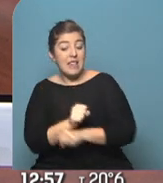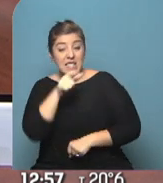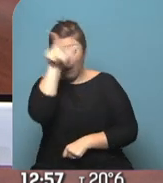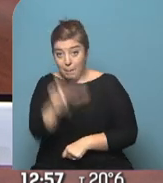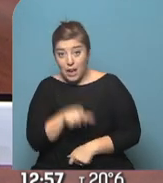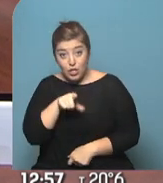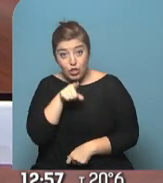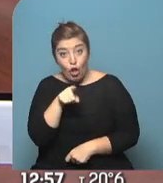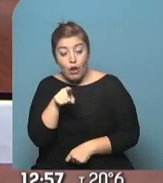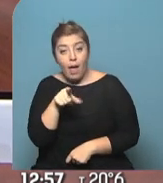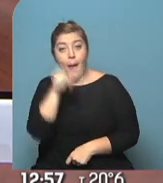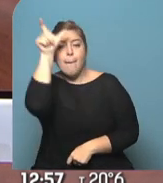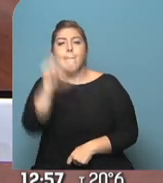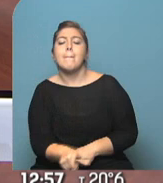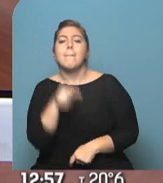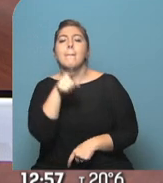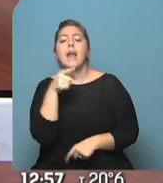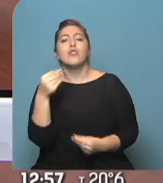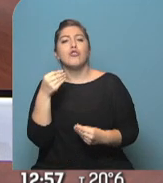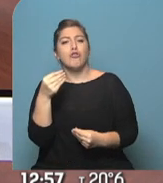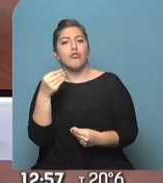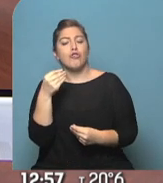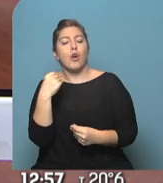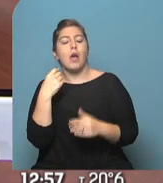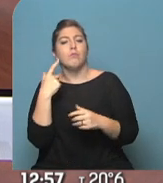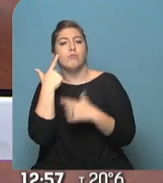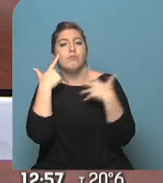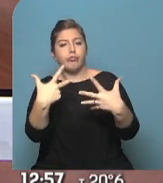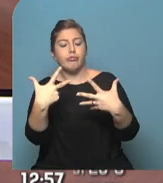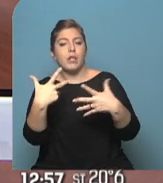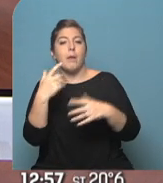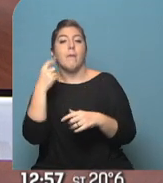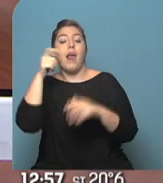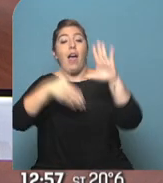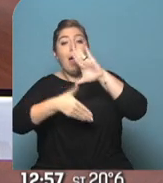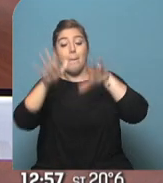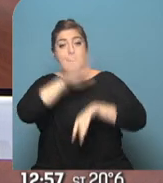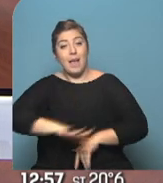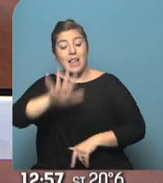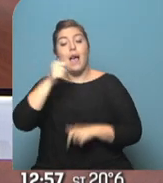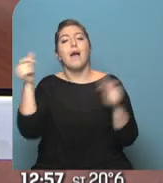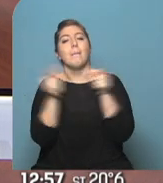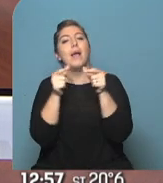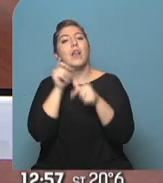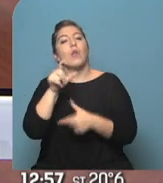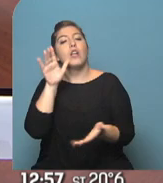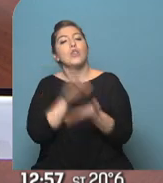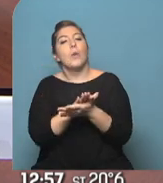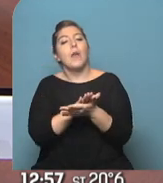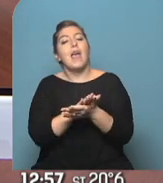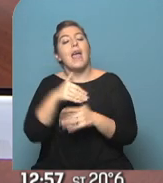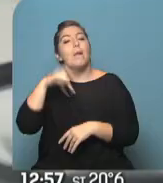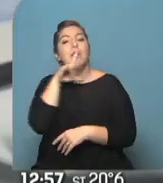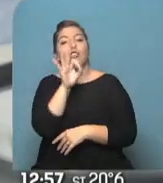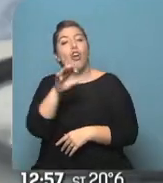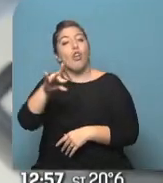personaje un personaje una figura emblemática para toda américa latina está retratada en la película de pablo zubizarreta sobre el mito de blanca luz